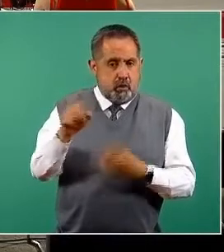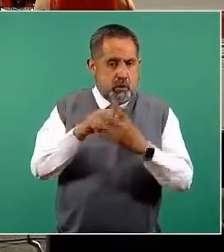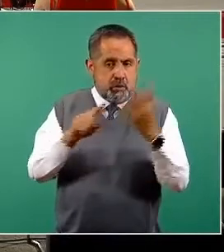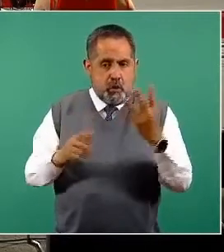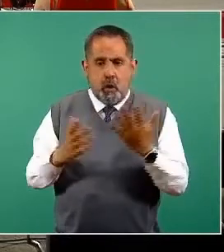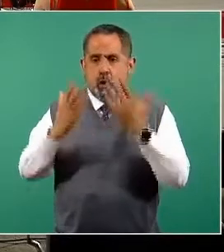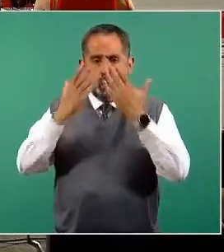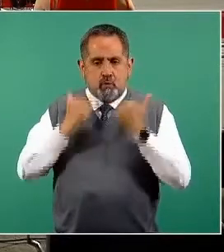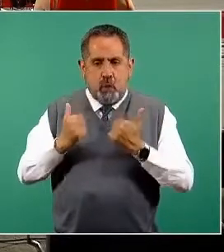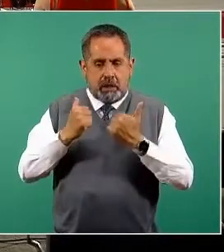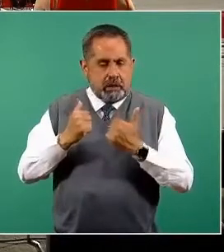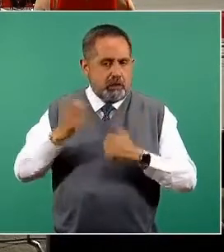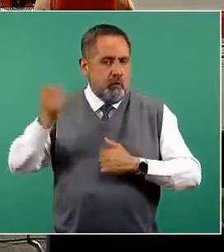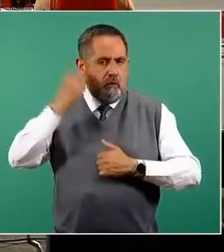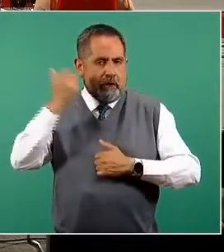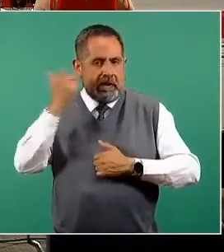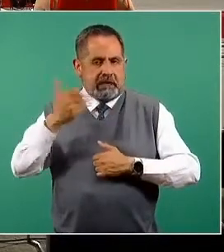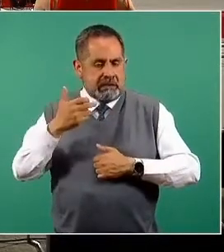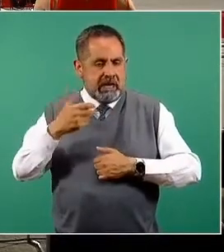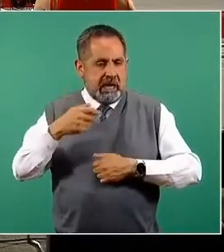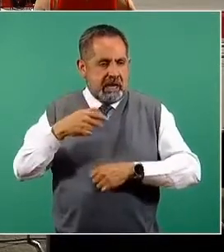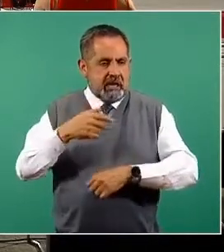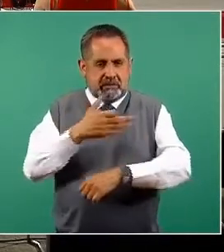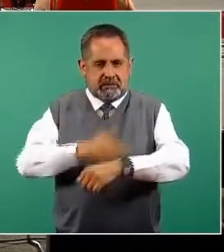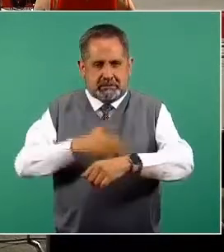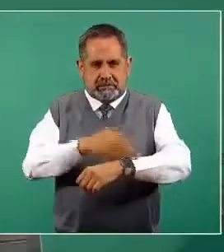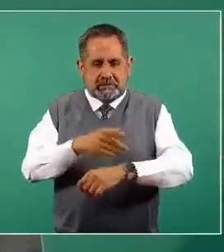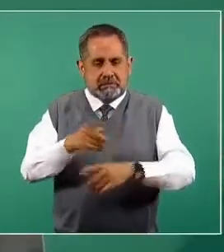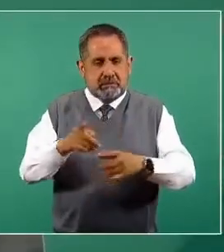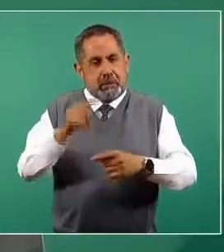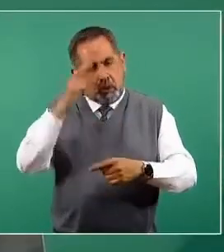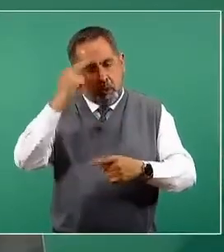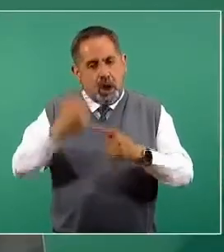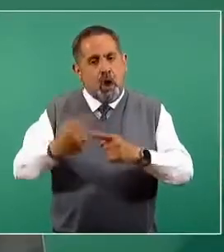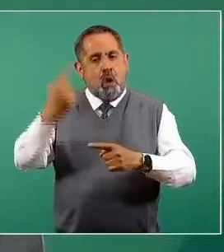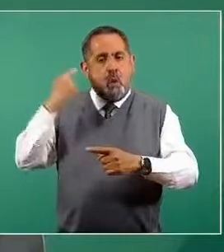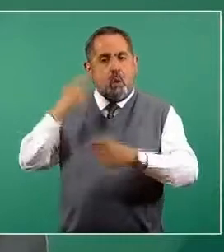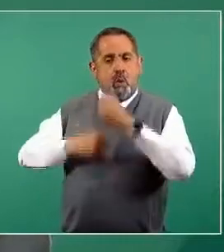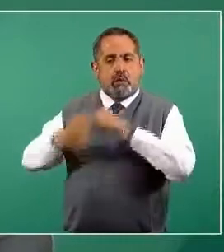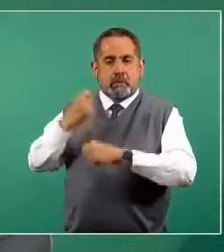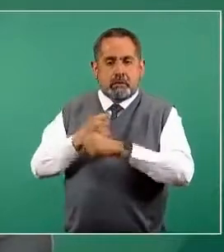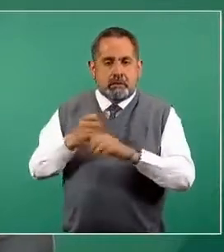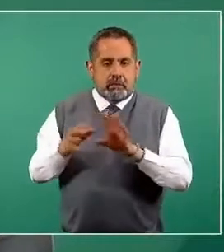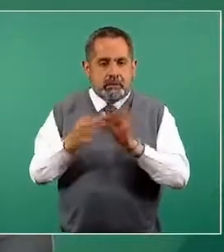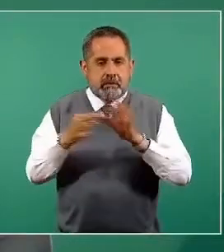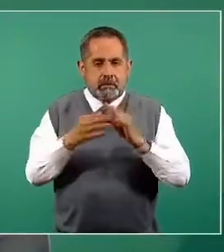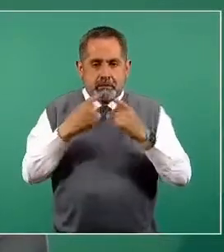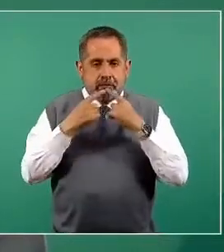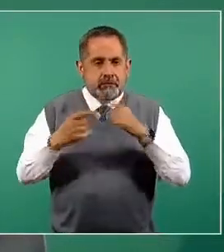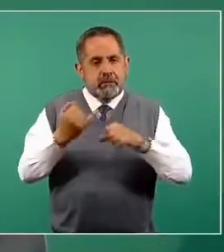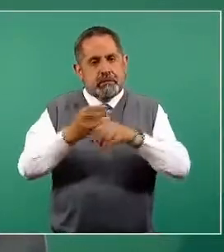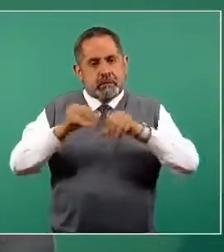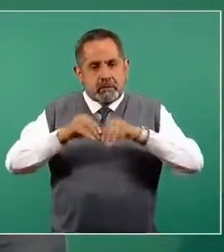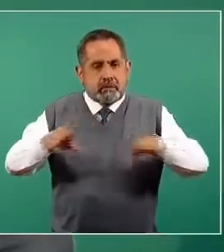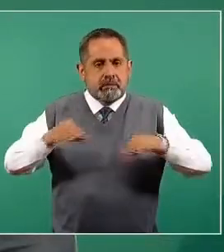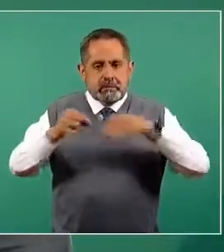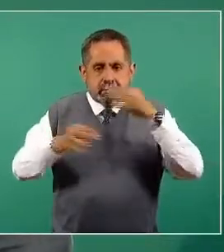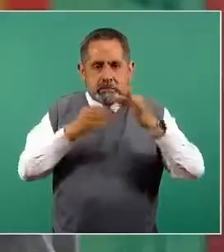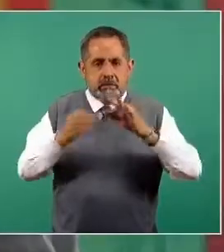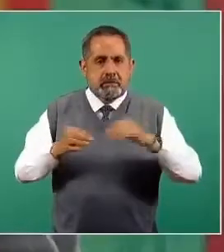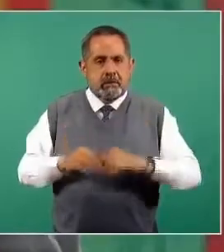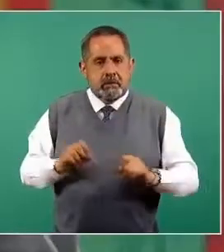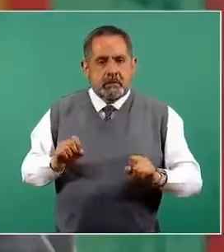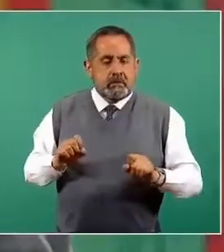no tendremos la conferencia presencial. Sin embargo, como hicimos hace un año, seguiremos produciendo el informe técnico y